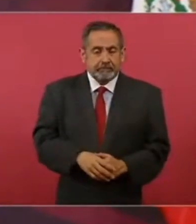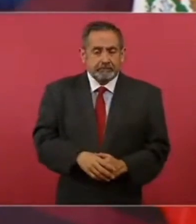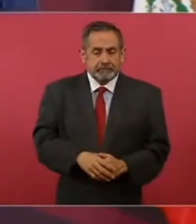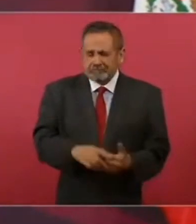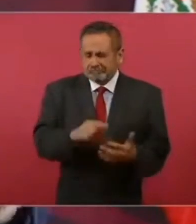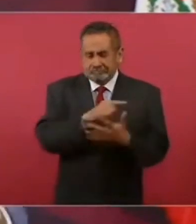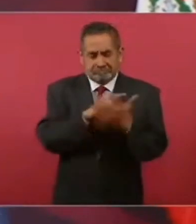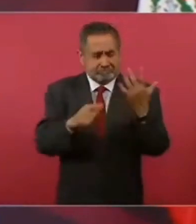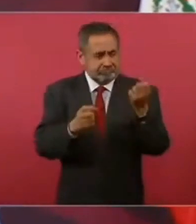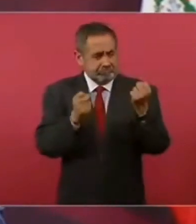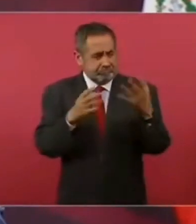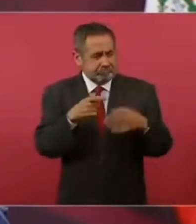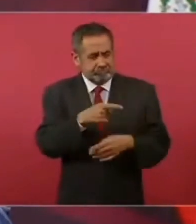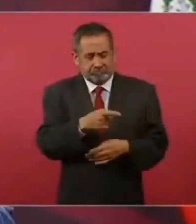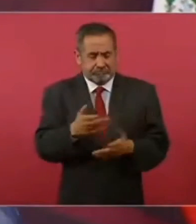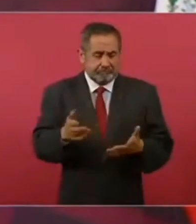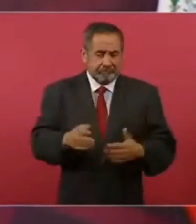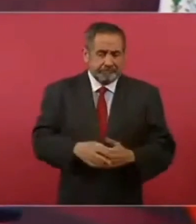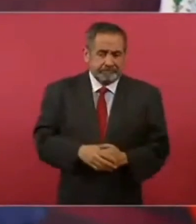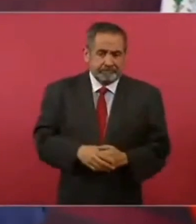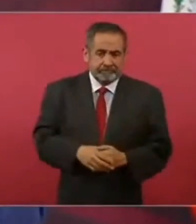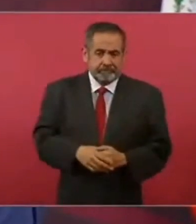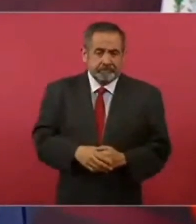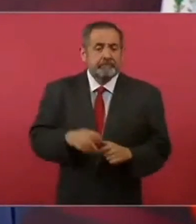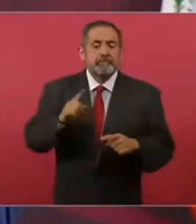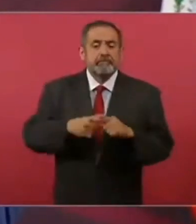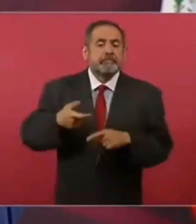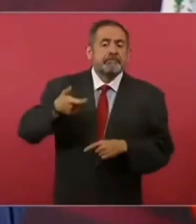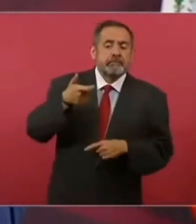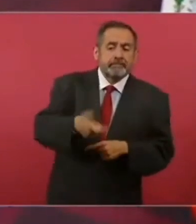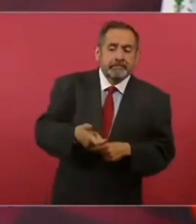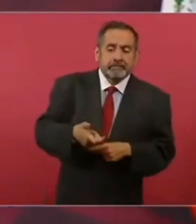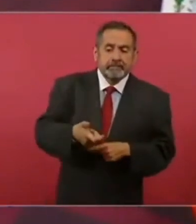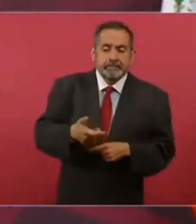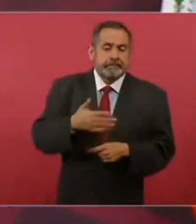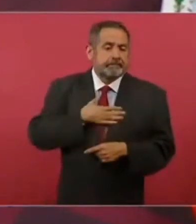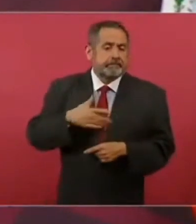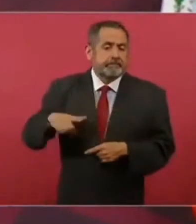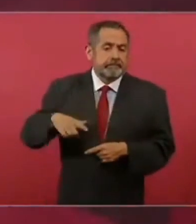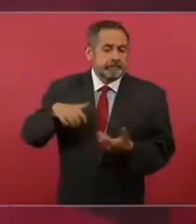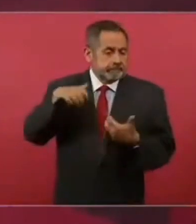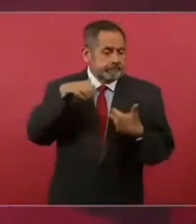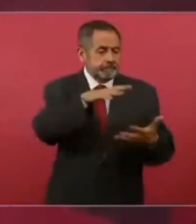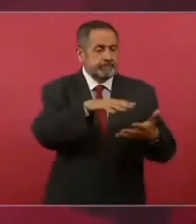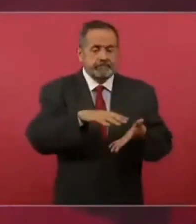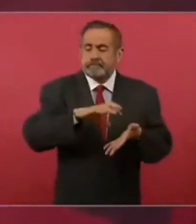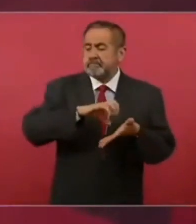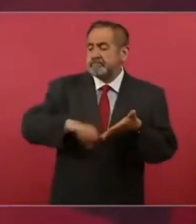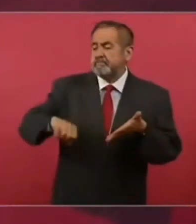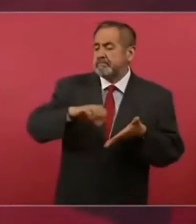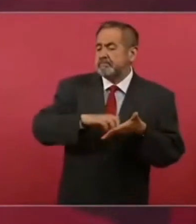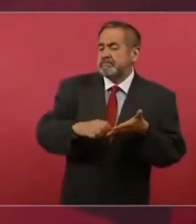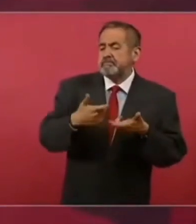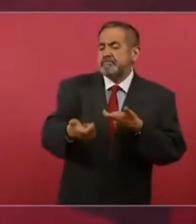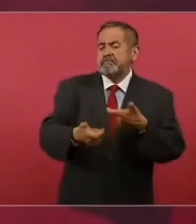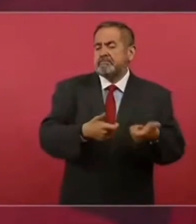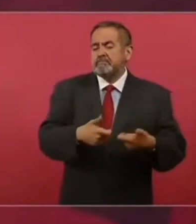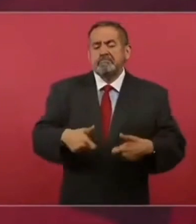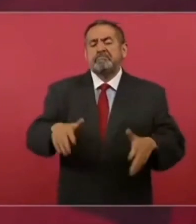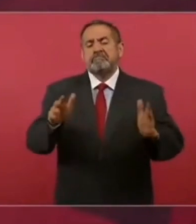todo con cargo al erario la costillas del erario